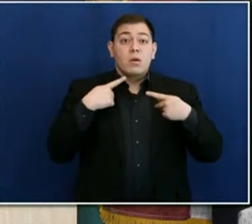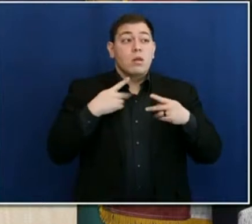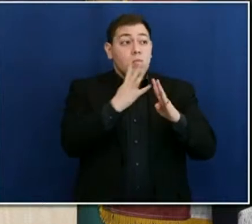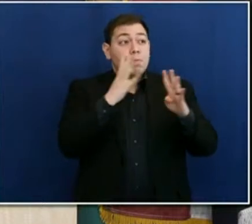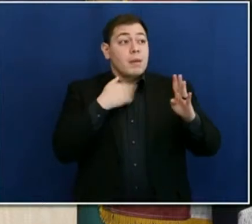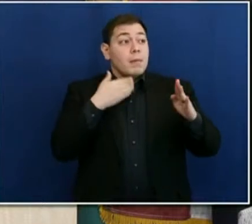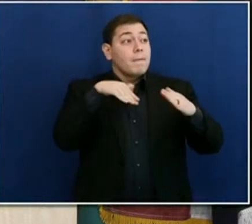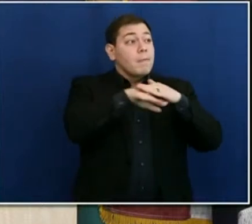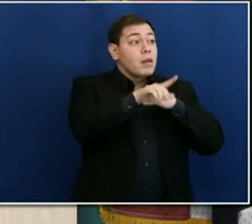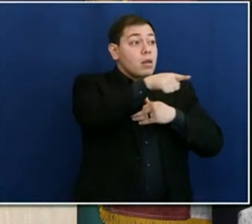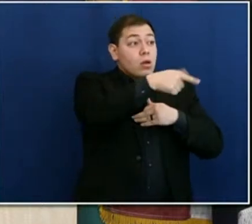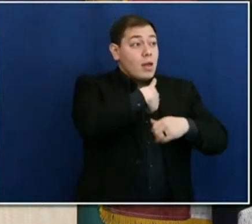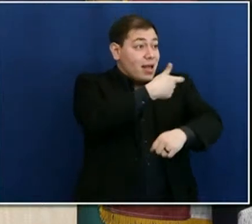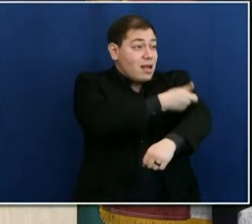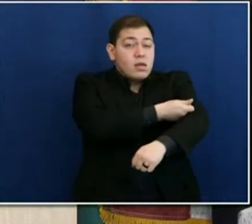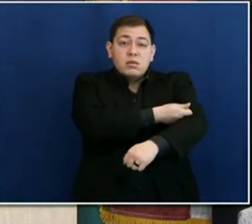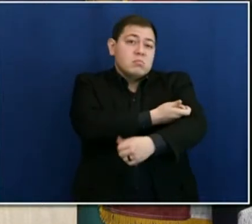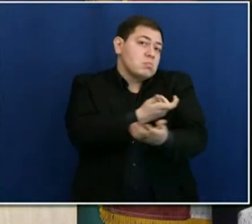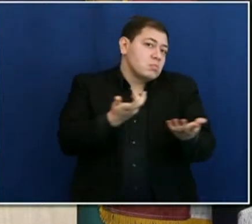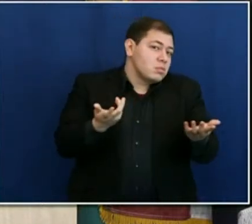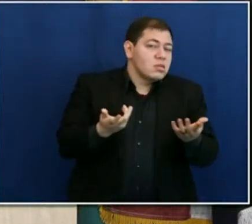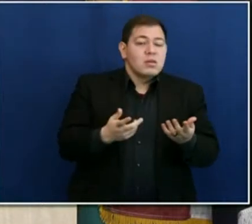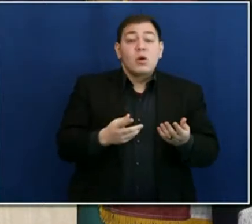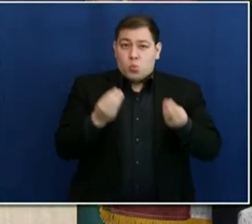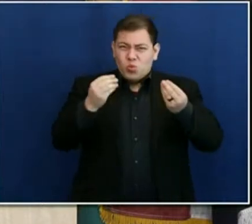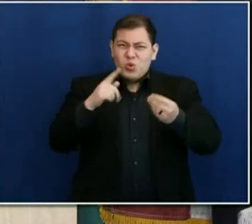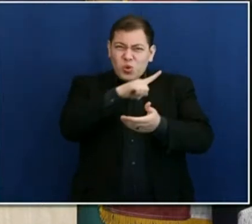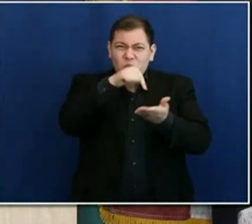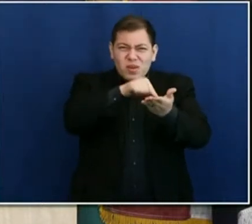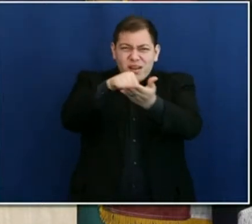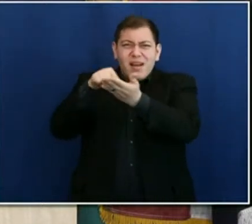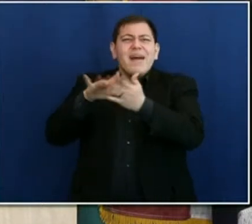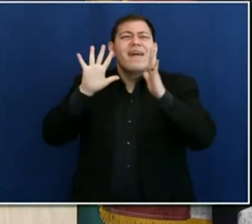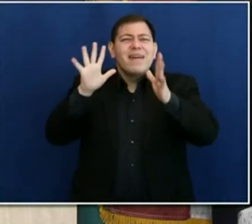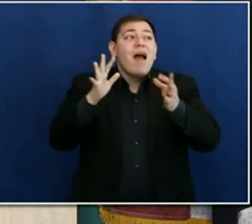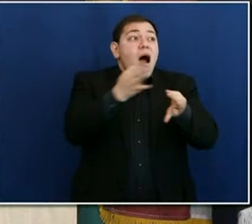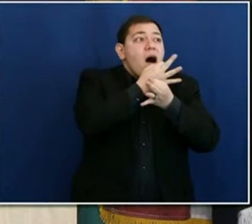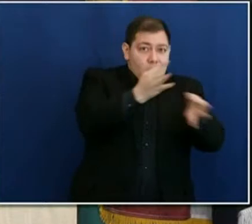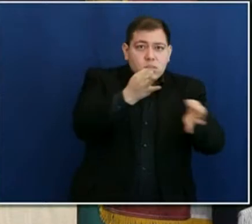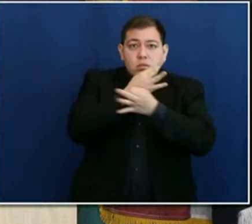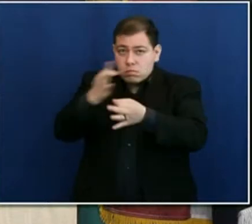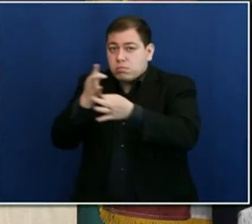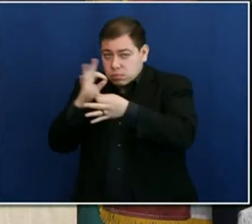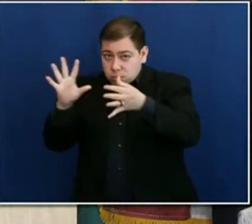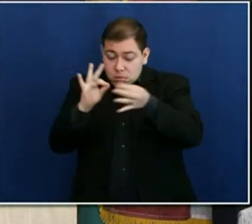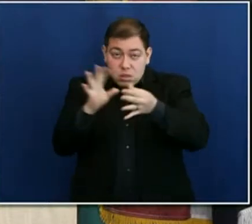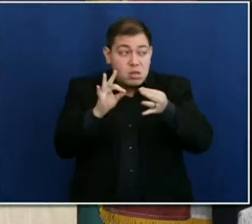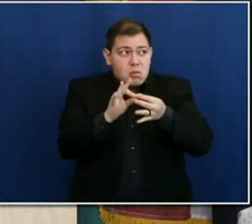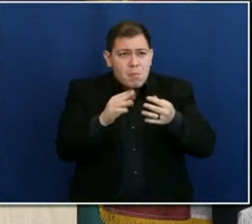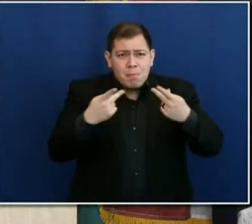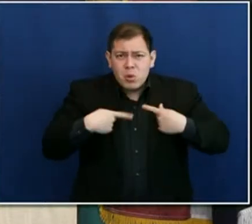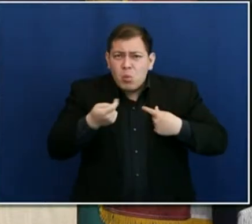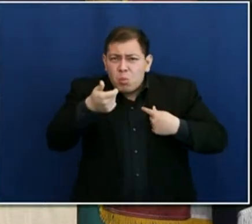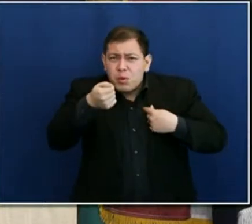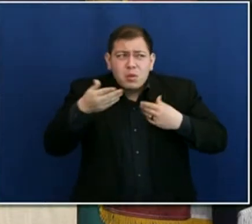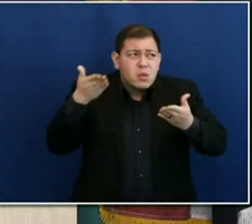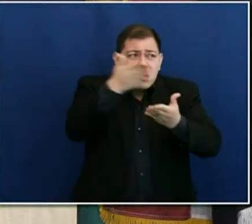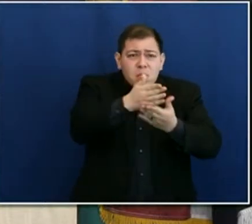lo que hemos hecho es saturado muchos de estos lugares, ¿no? Con información y haciendo citas para las personas. Pero es importante reconocer que